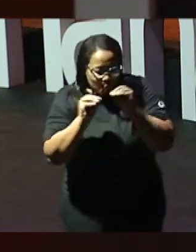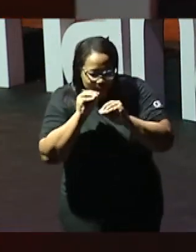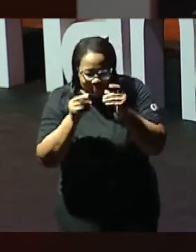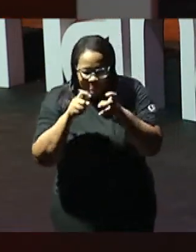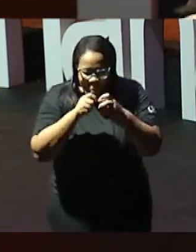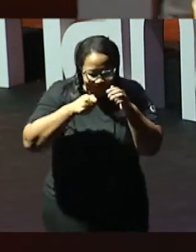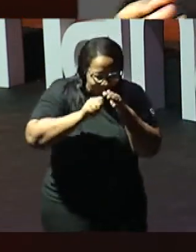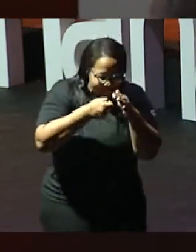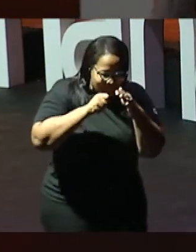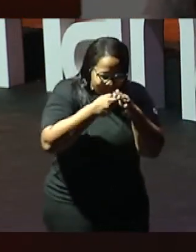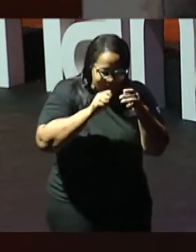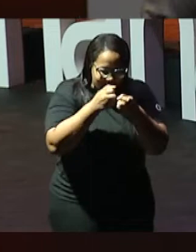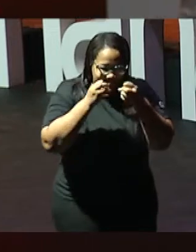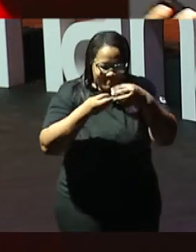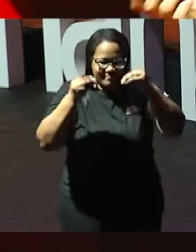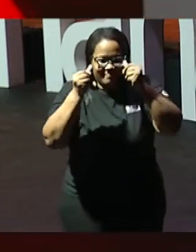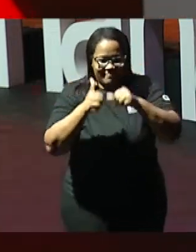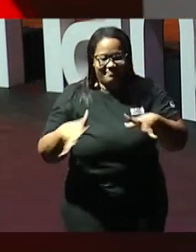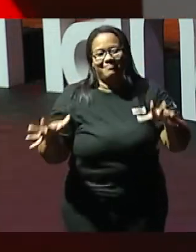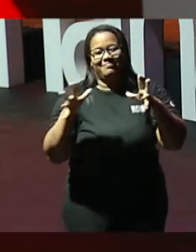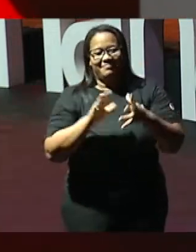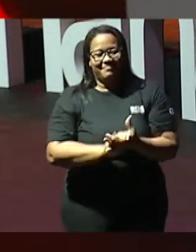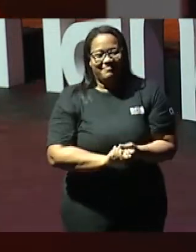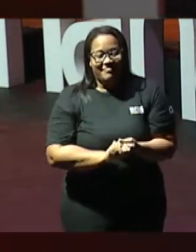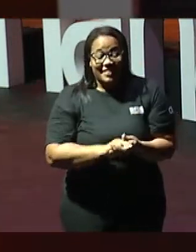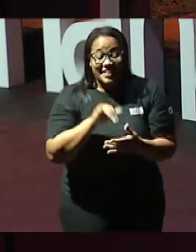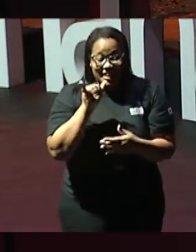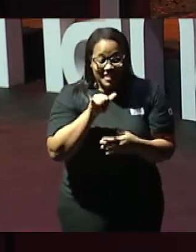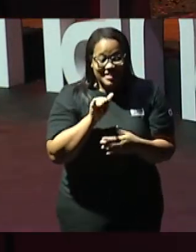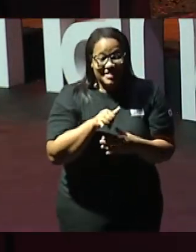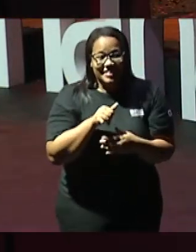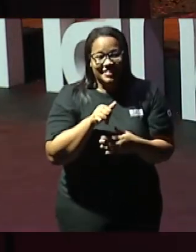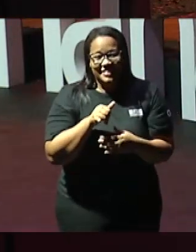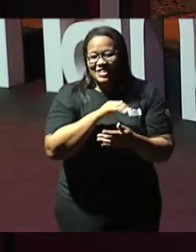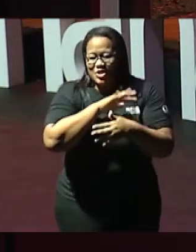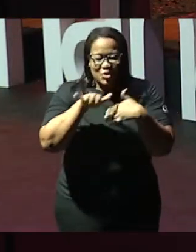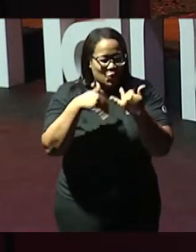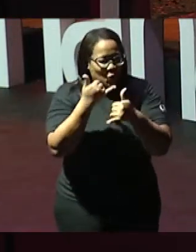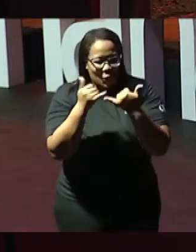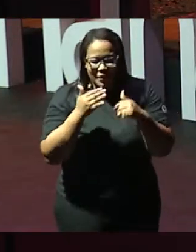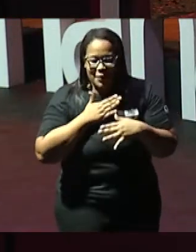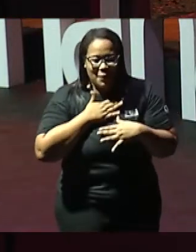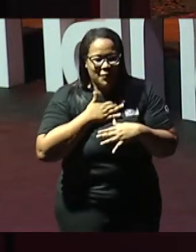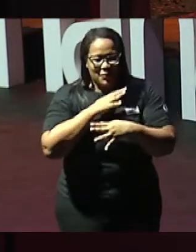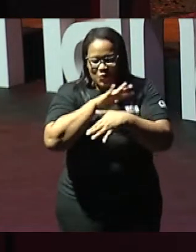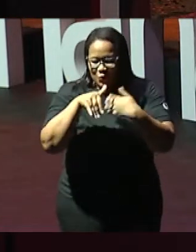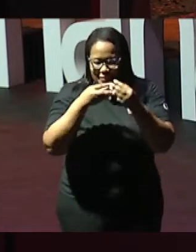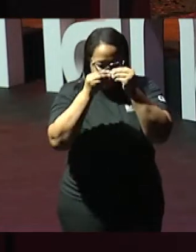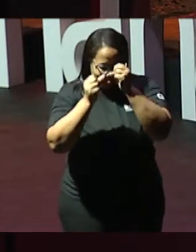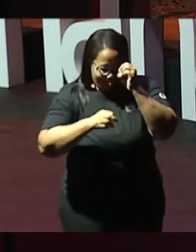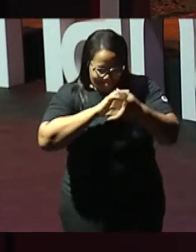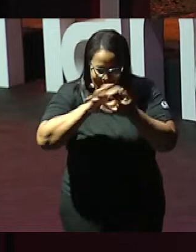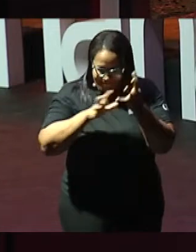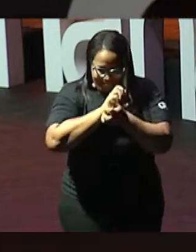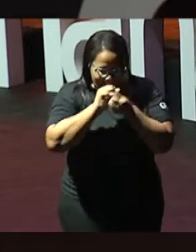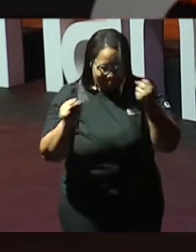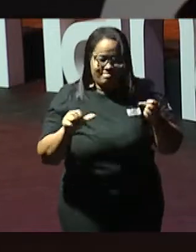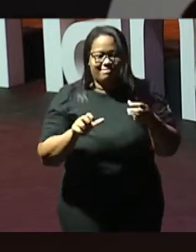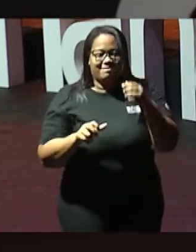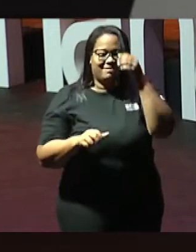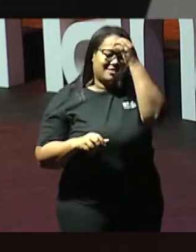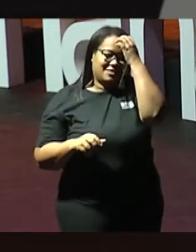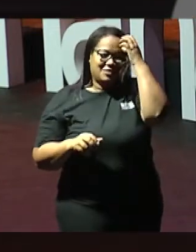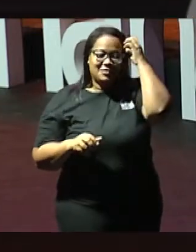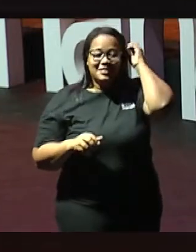yo comenzaba a desarmar todo los juguetes y así era que quedaba todo todos los juguetes míos estaban todo desarmado y en un momento que ya yo no tenía un